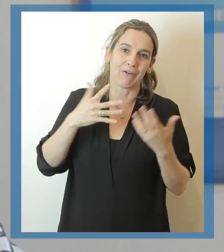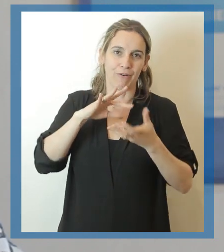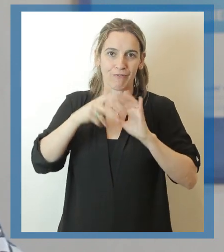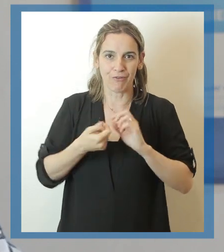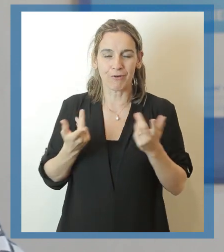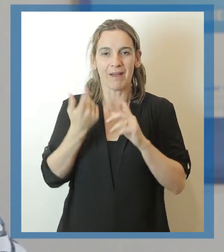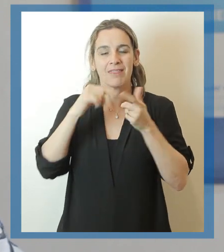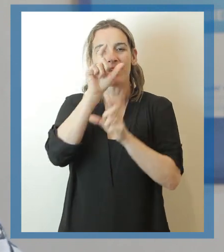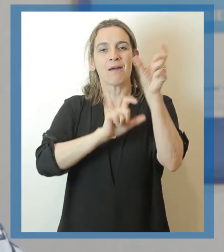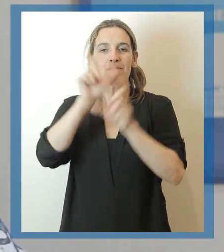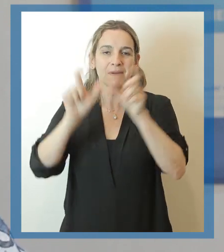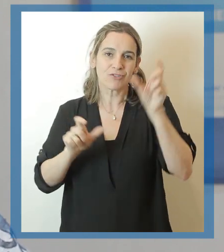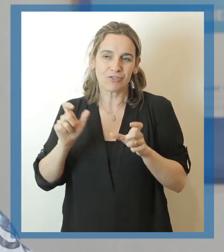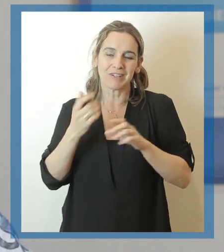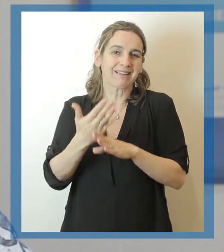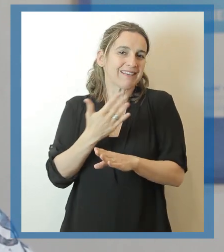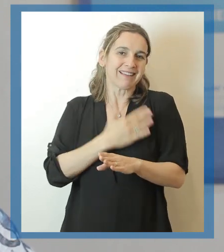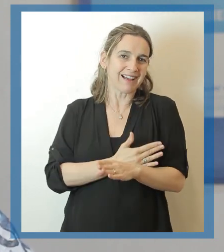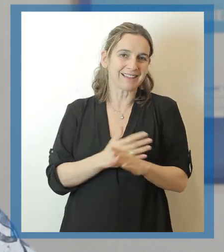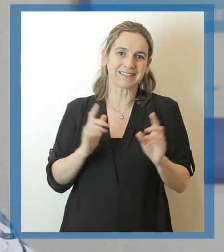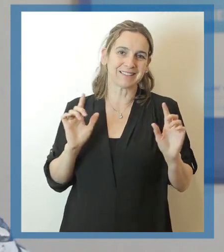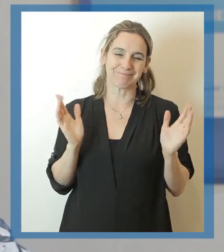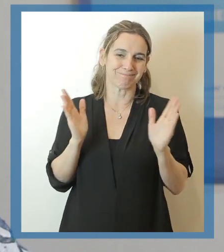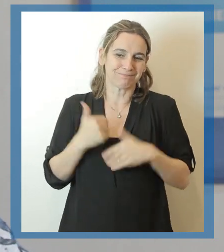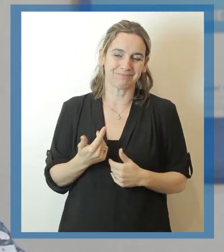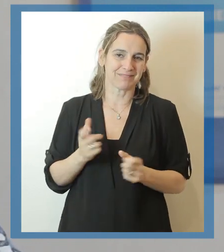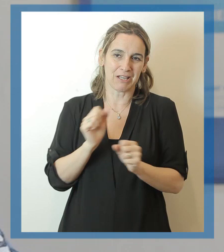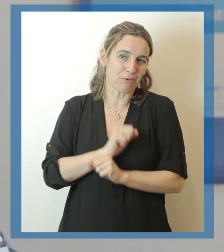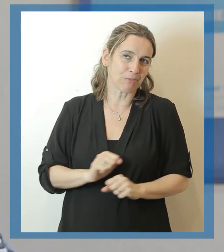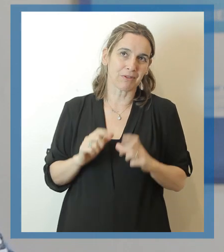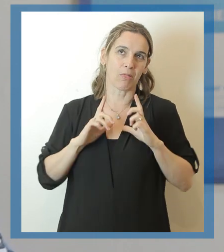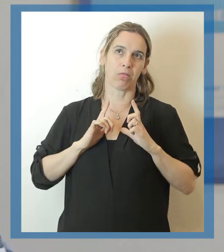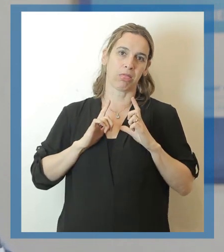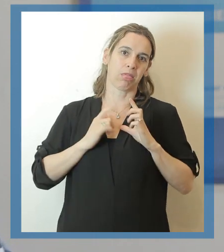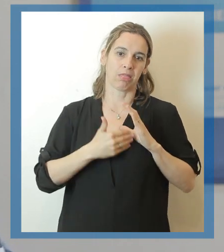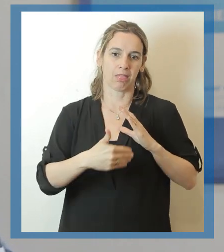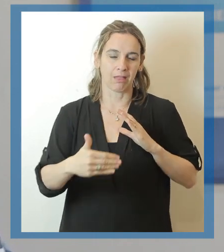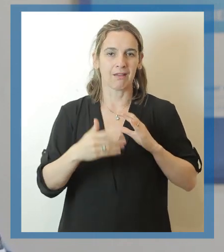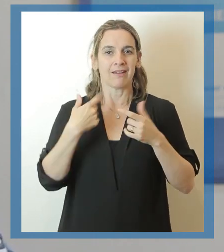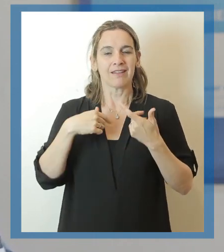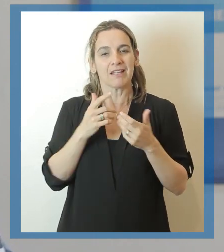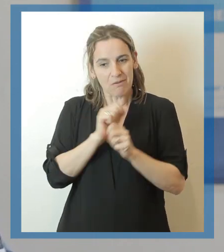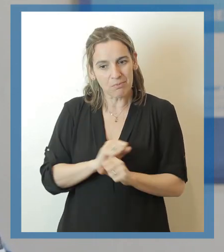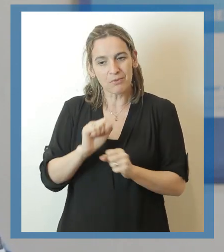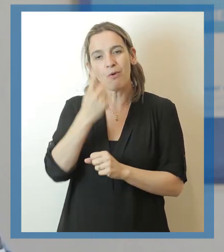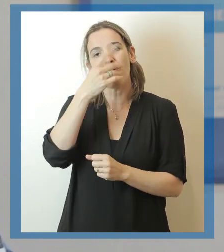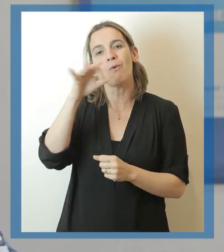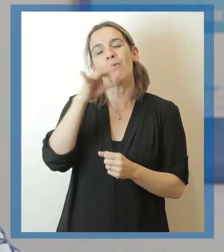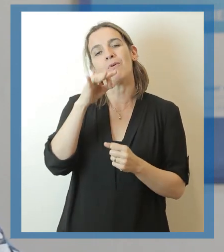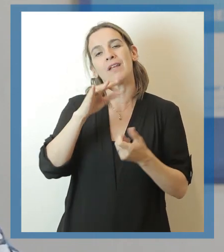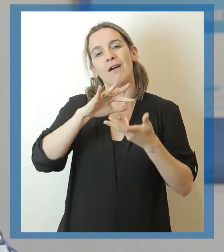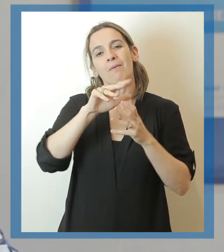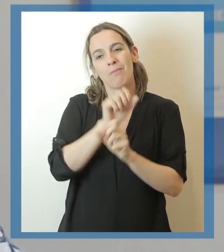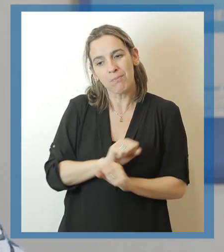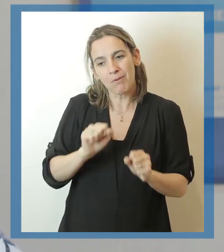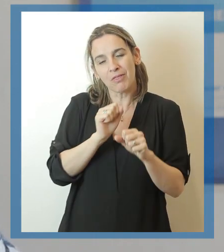el ánimo, por decirlo lo mínimo, de las personas que han estado vulneradas de mucho tiempo